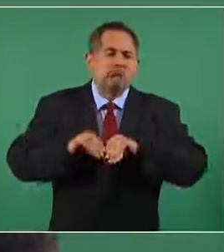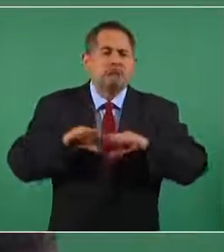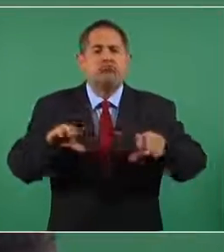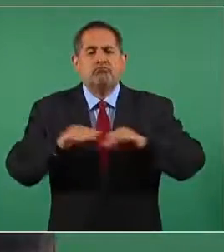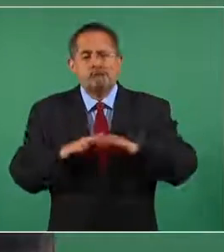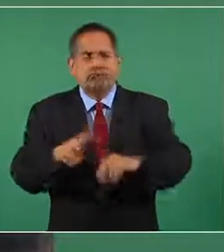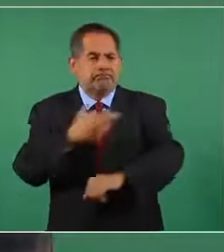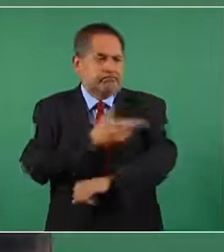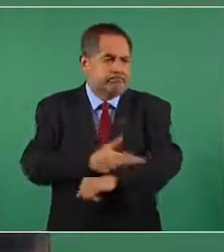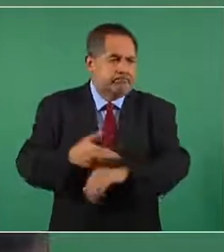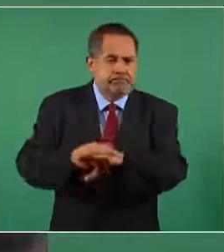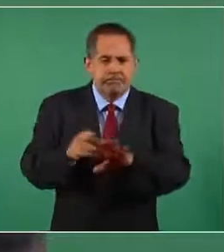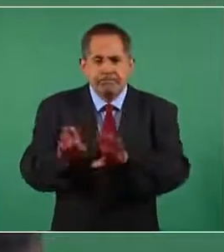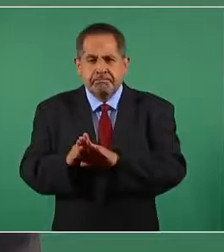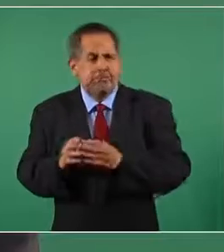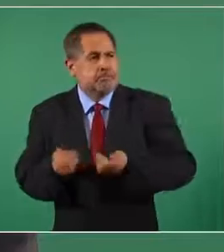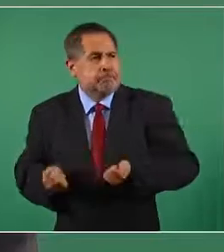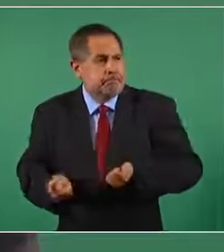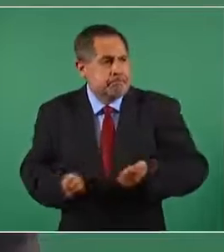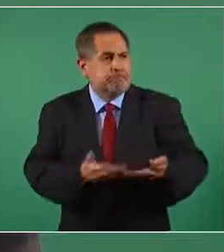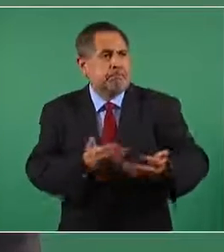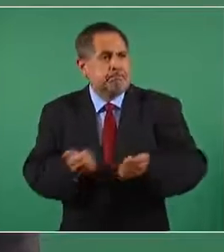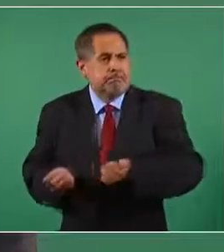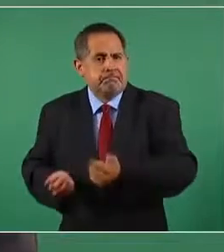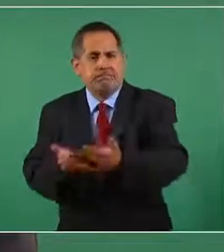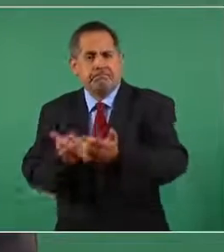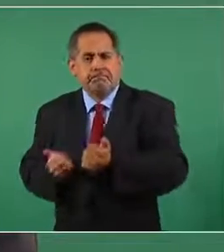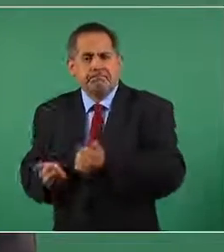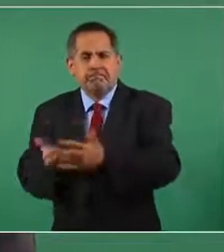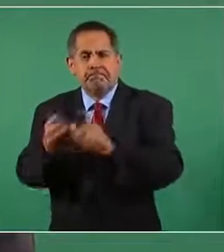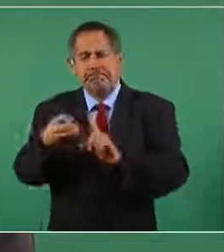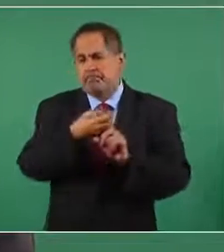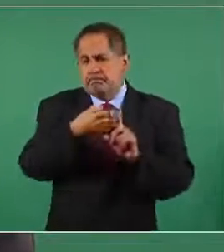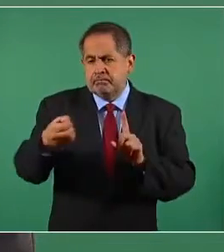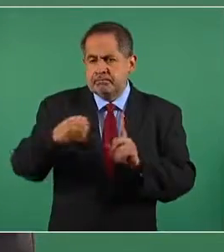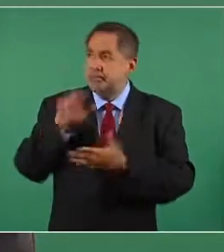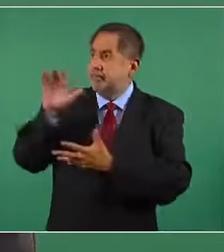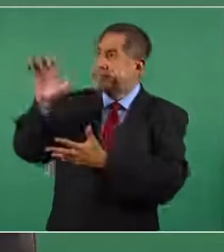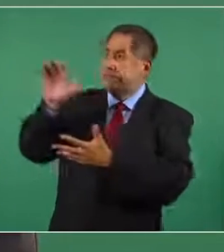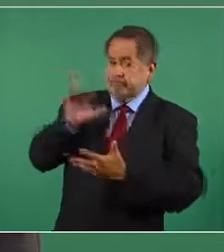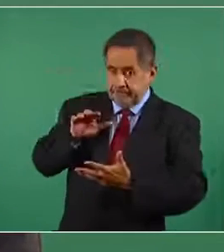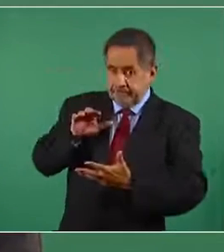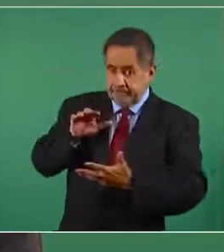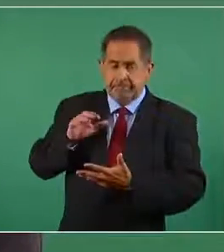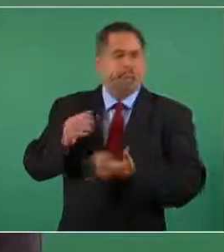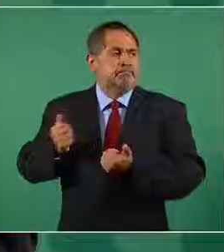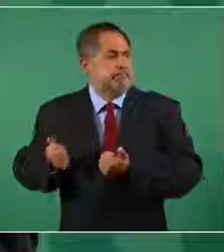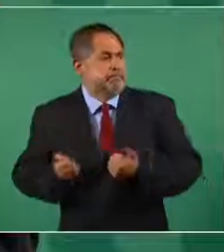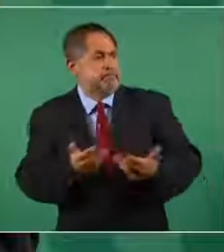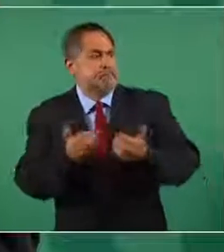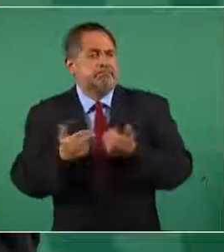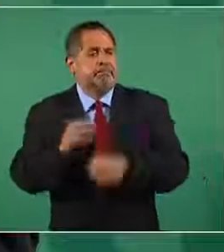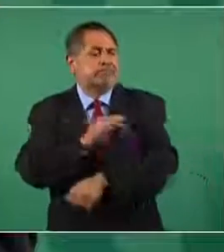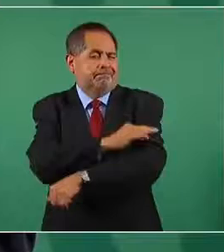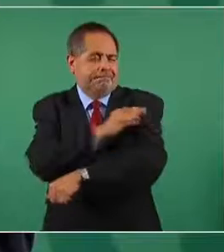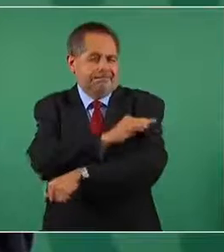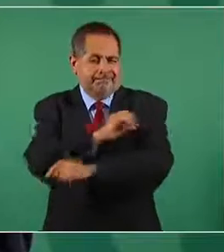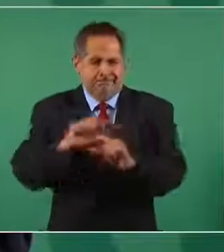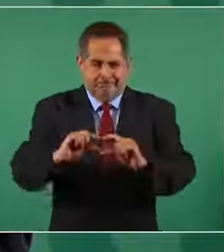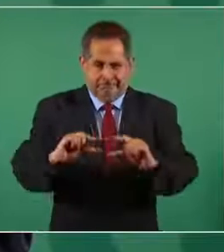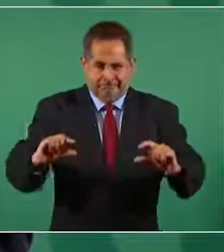la logística de distribución de todas las vacunas, todo lo que